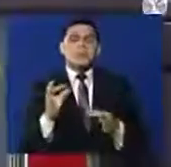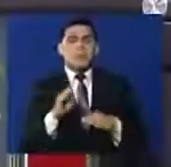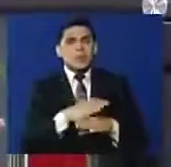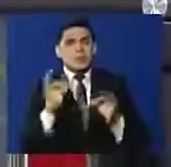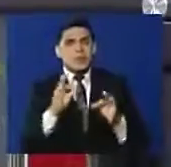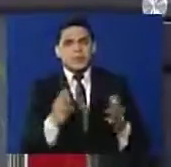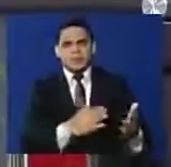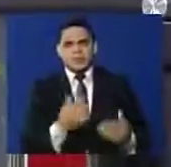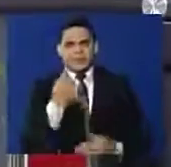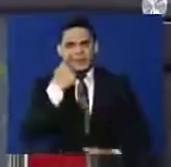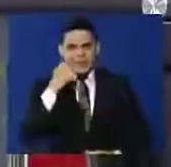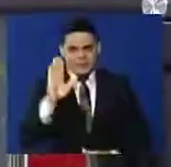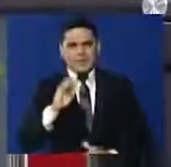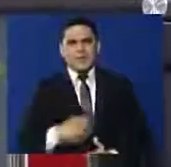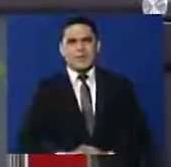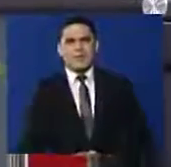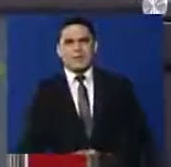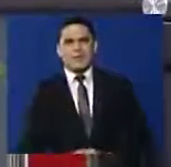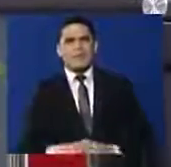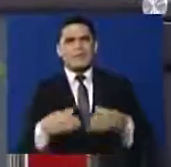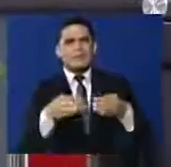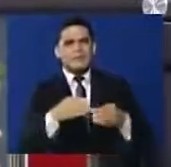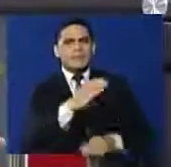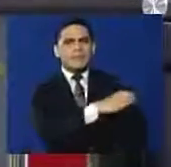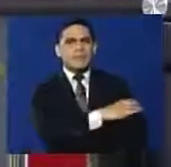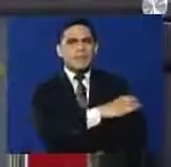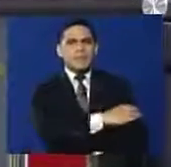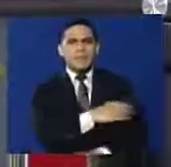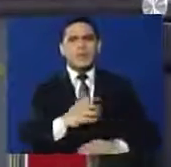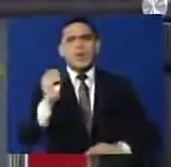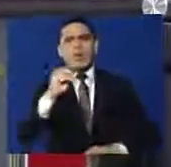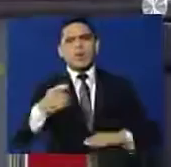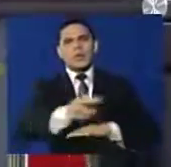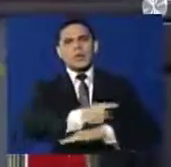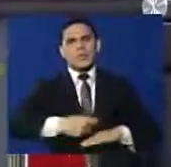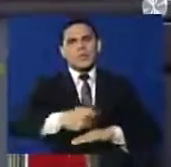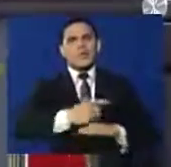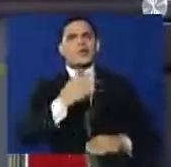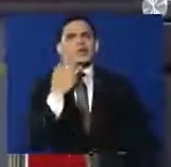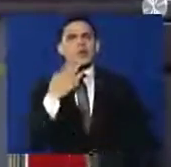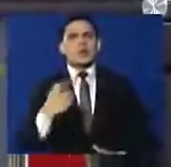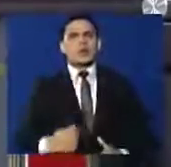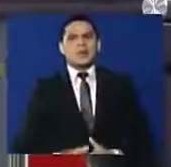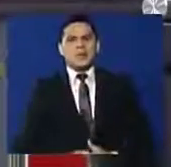Fíjate algo. Del lado de oposición o del lado del gobierno,